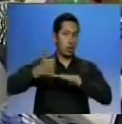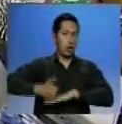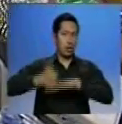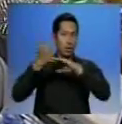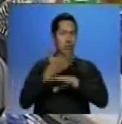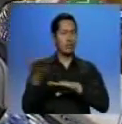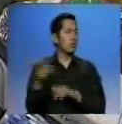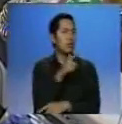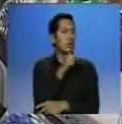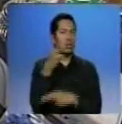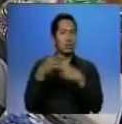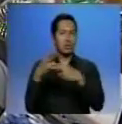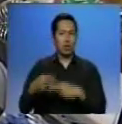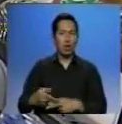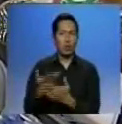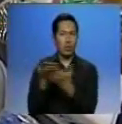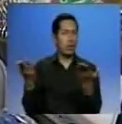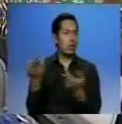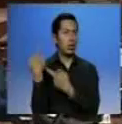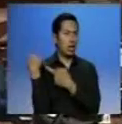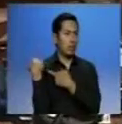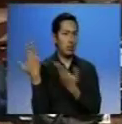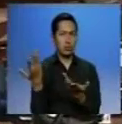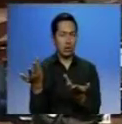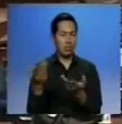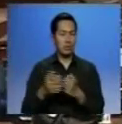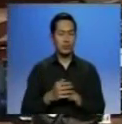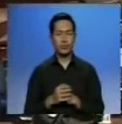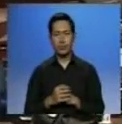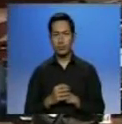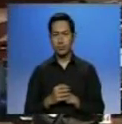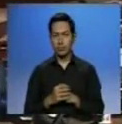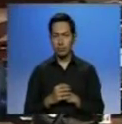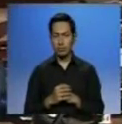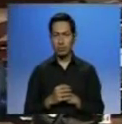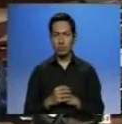aparezcan con presunciones de responsabilidad. Silratras Laviña, Gama Noticias.